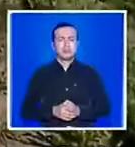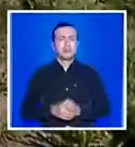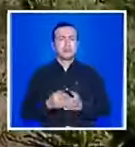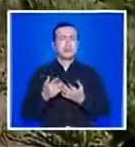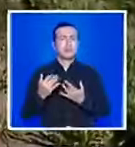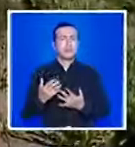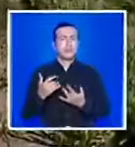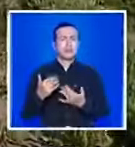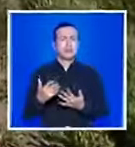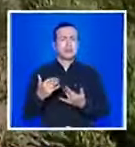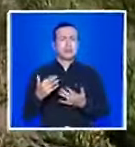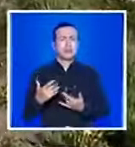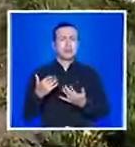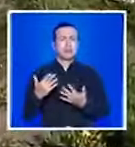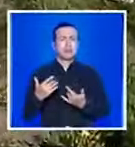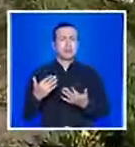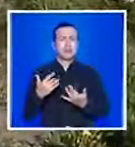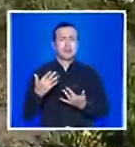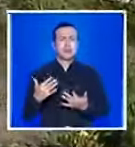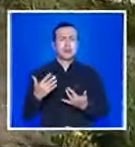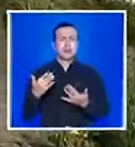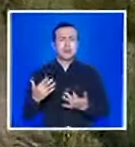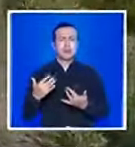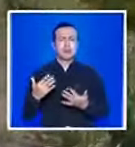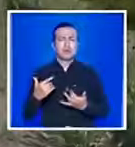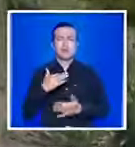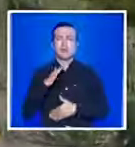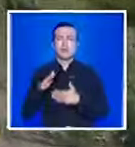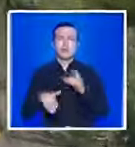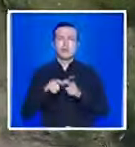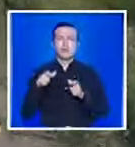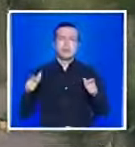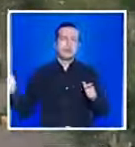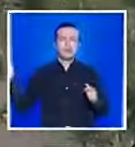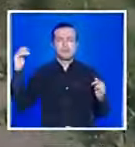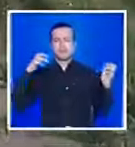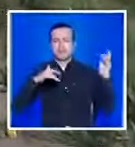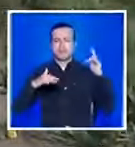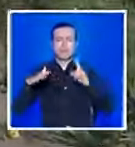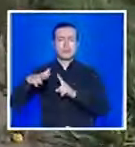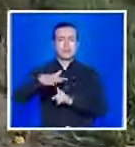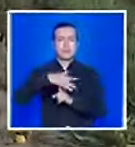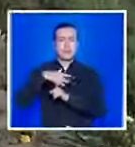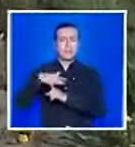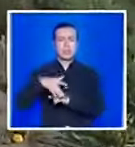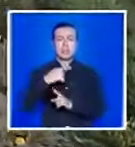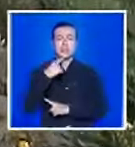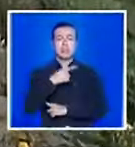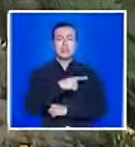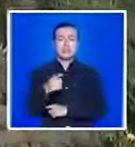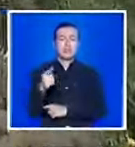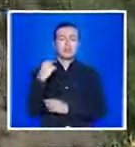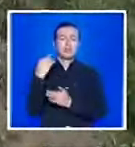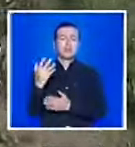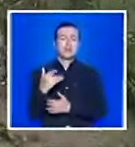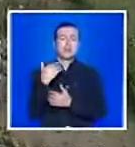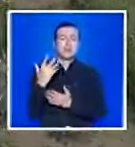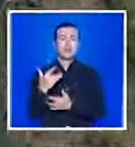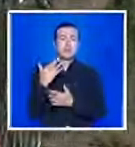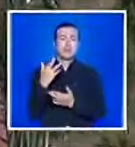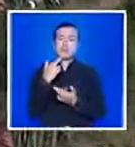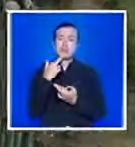minutitos para que se concentre todo el pueblo, en realidad aquí en el Parque Central. Ellos están a la expectativa de una